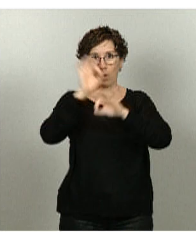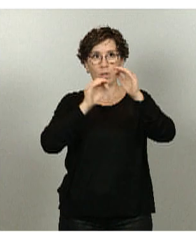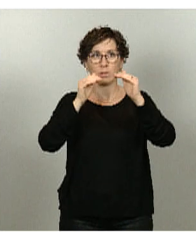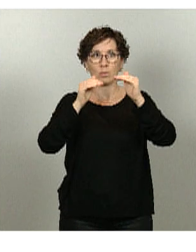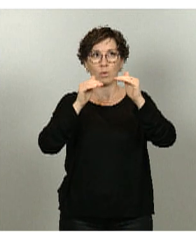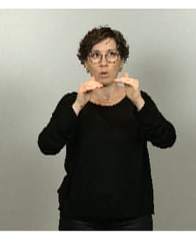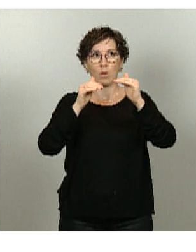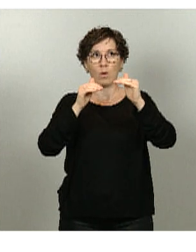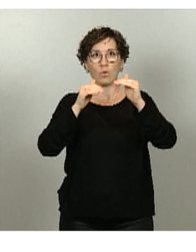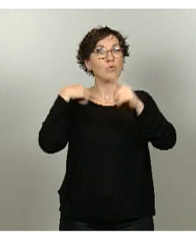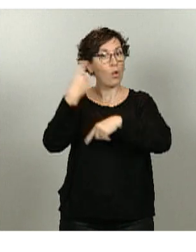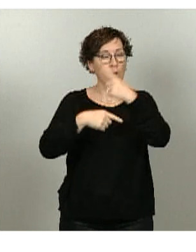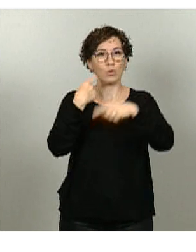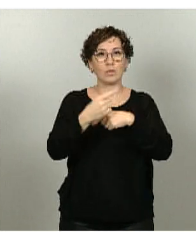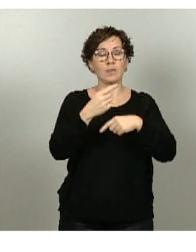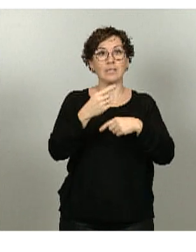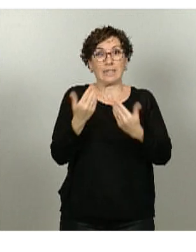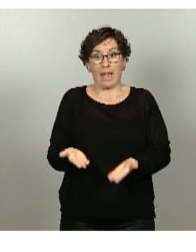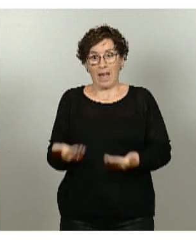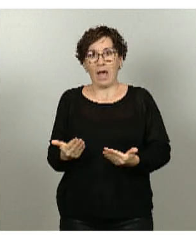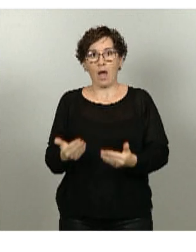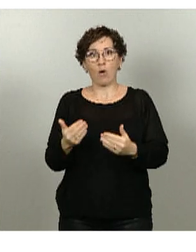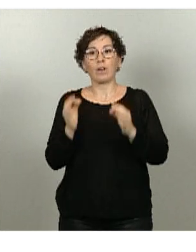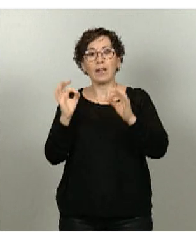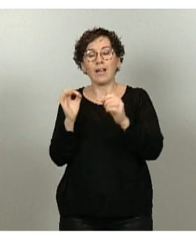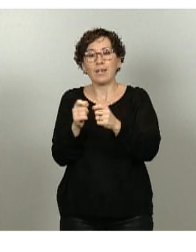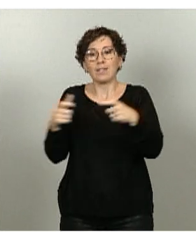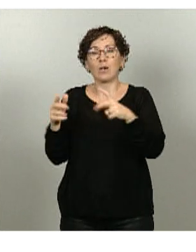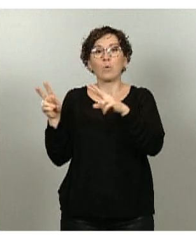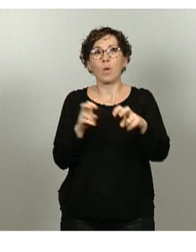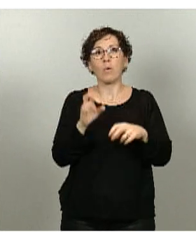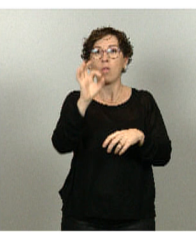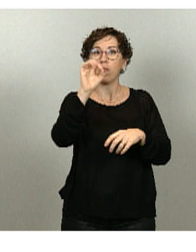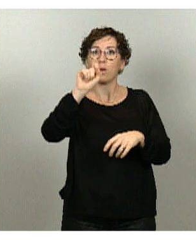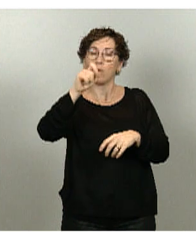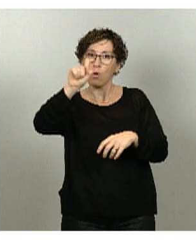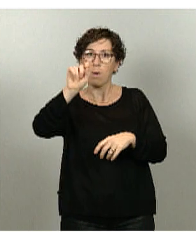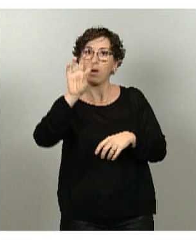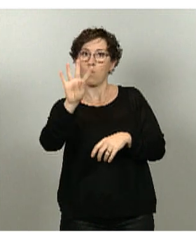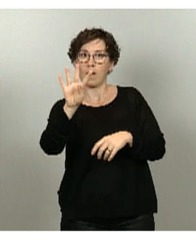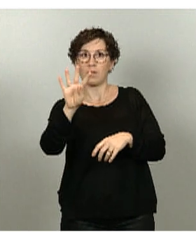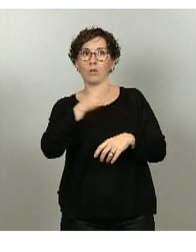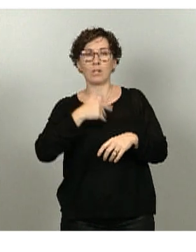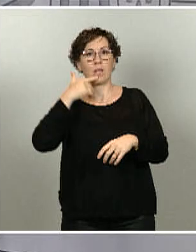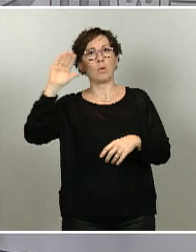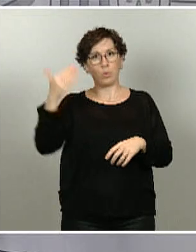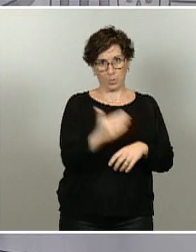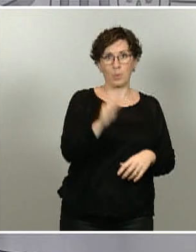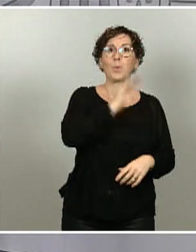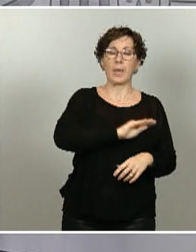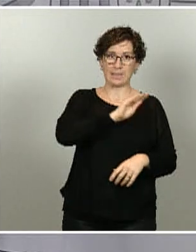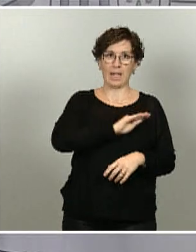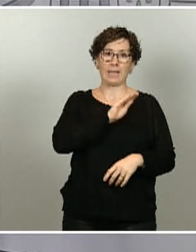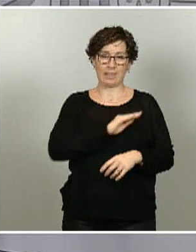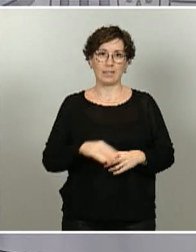día a la cifra actual que está por debajo del 0,4. Se ha reducido en 4 veces la cantidad o el incremento